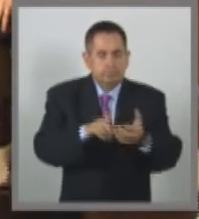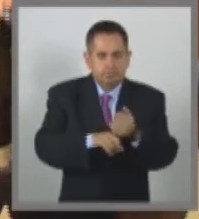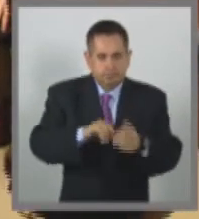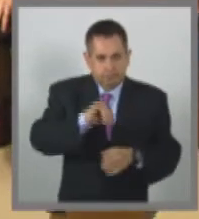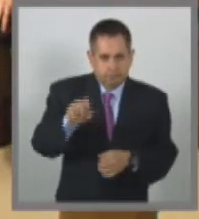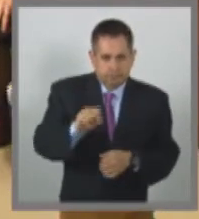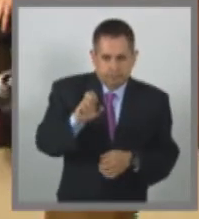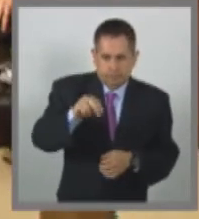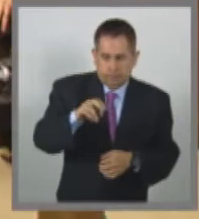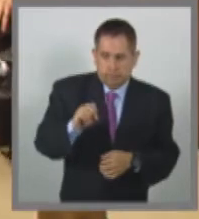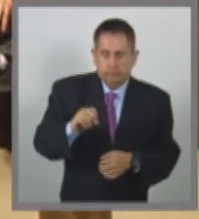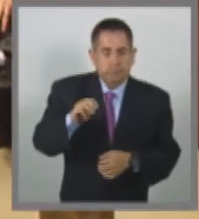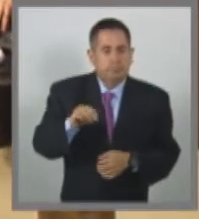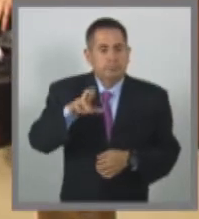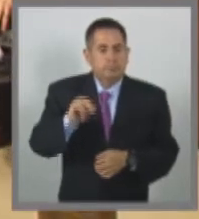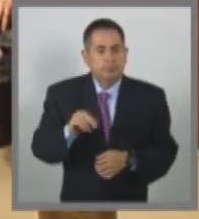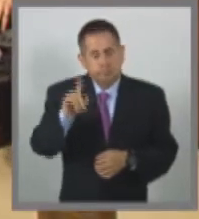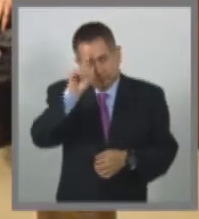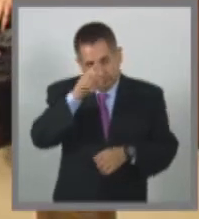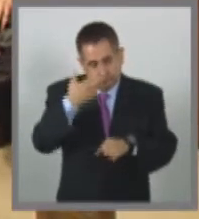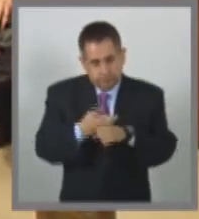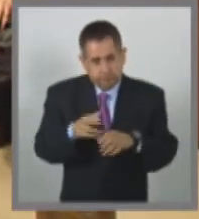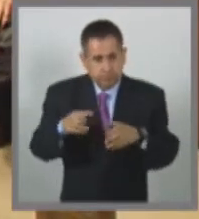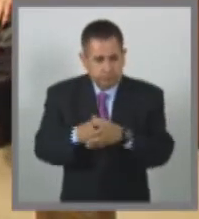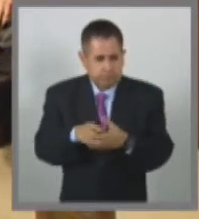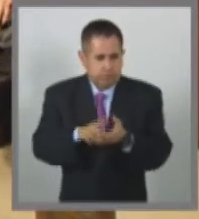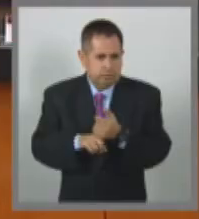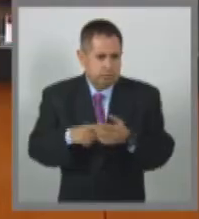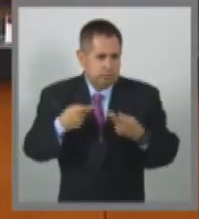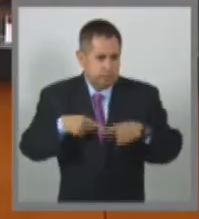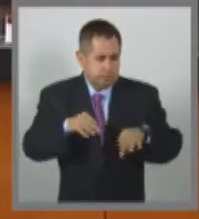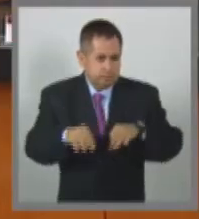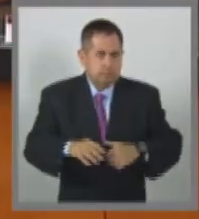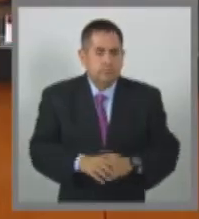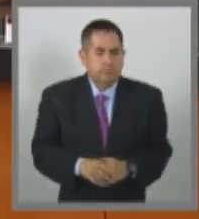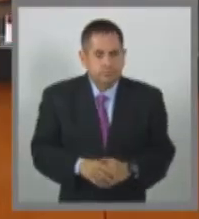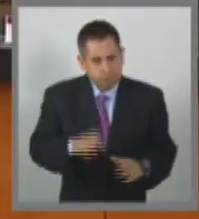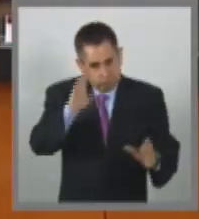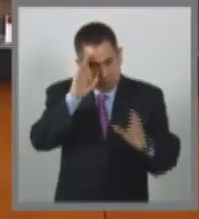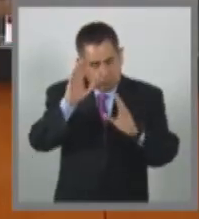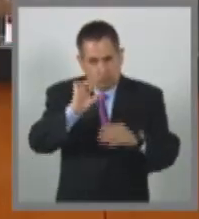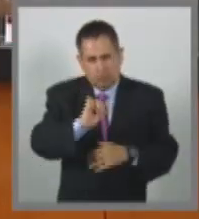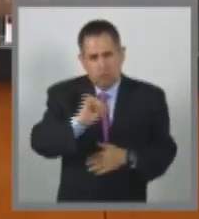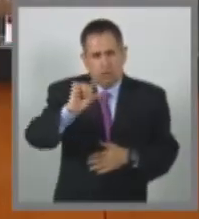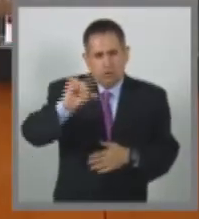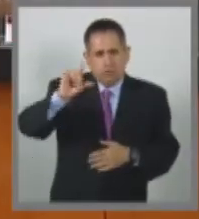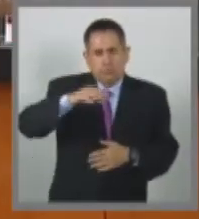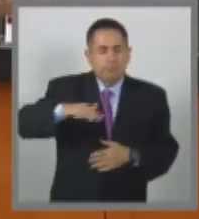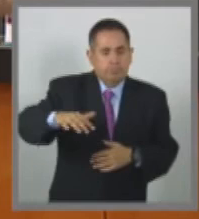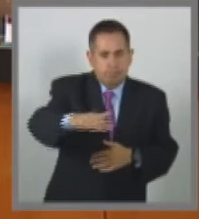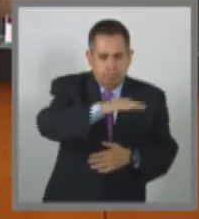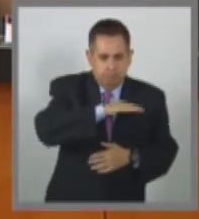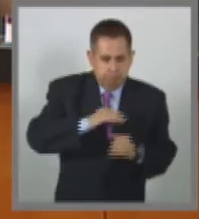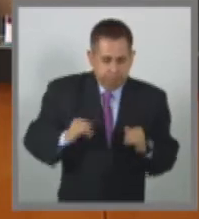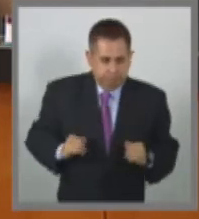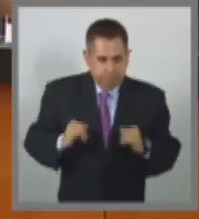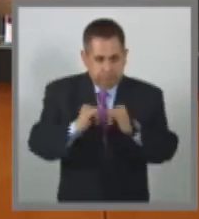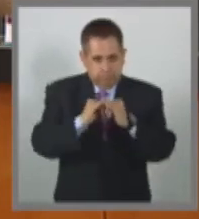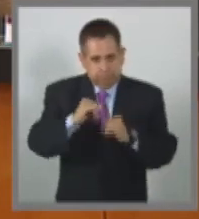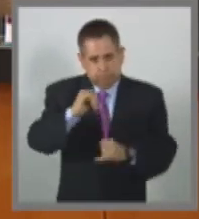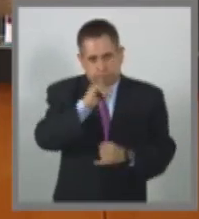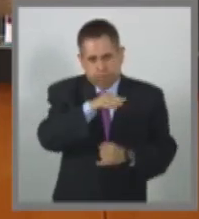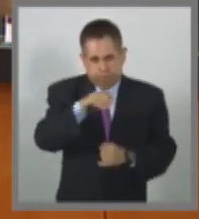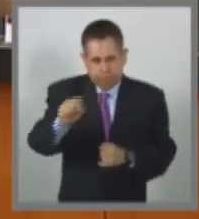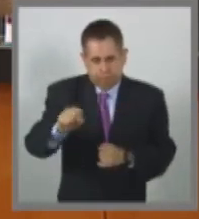Noé Mario Moreno Carvajal, consejero del sector obrero. Saludo a la presencia de los funcionarios del nivel central del Instituto Mexicano del Seguro